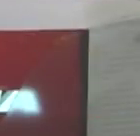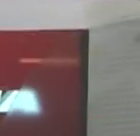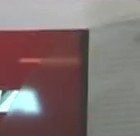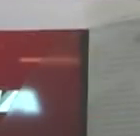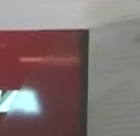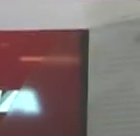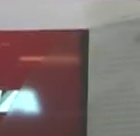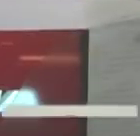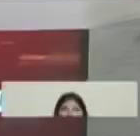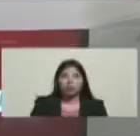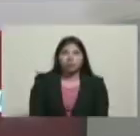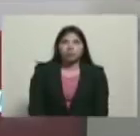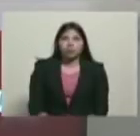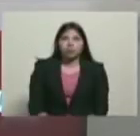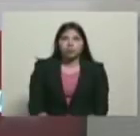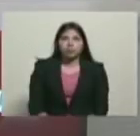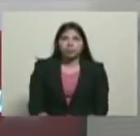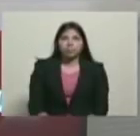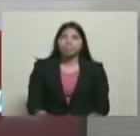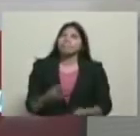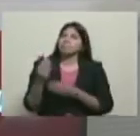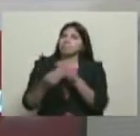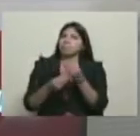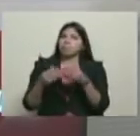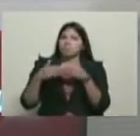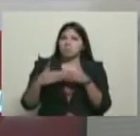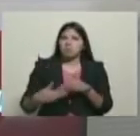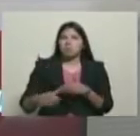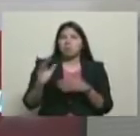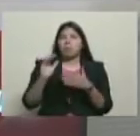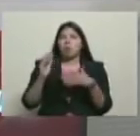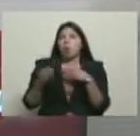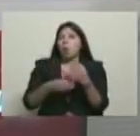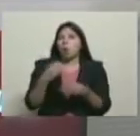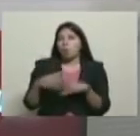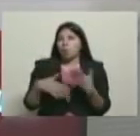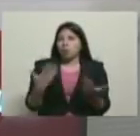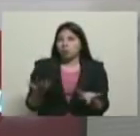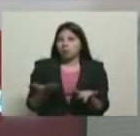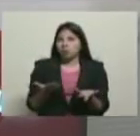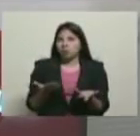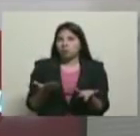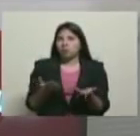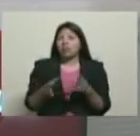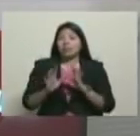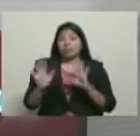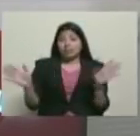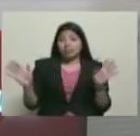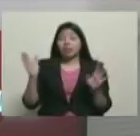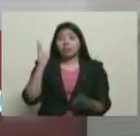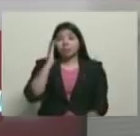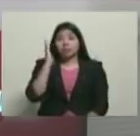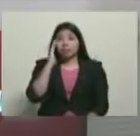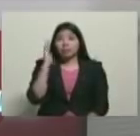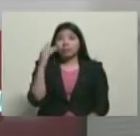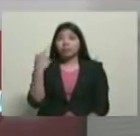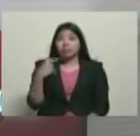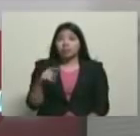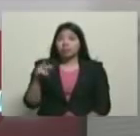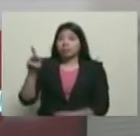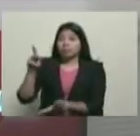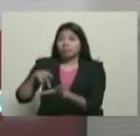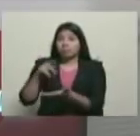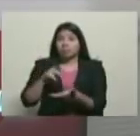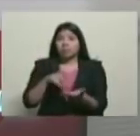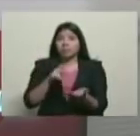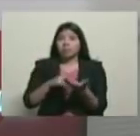avanzado este proceso que ya se abrió, dado que ha habido, pues, muestras claras de la participación de estos mismos actores que el